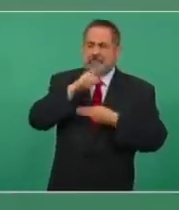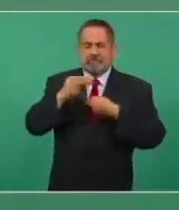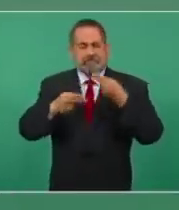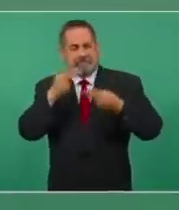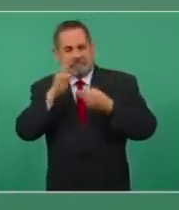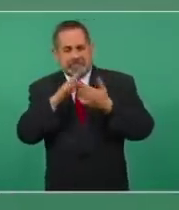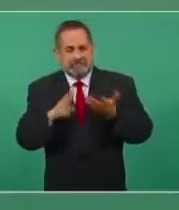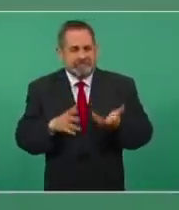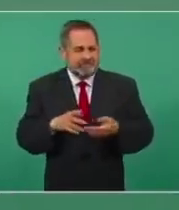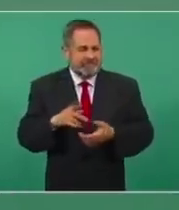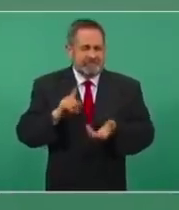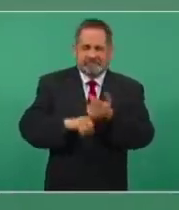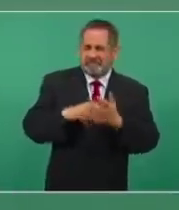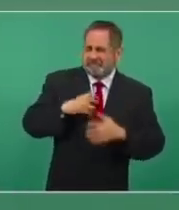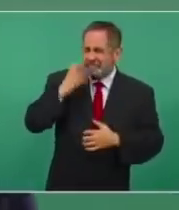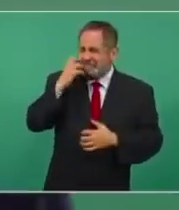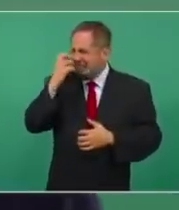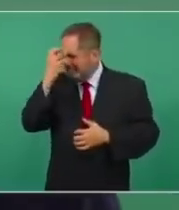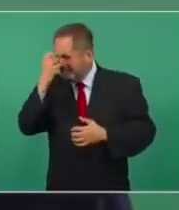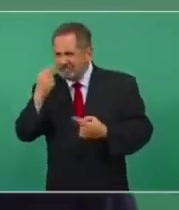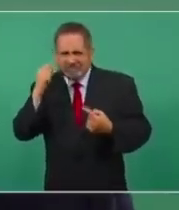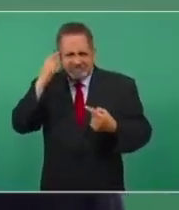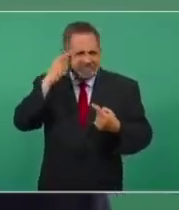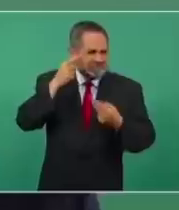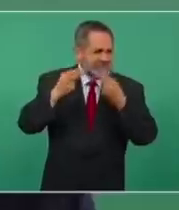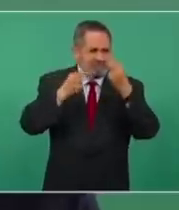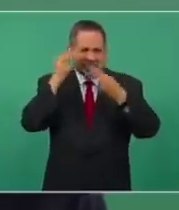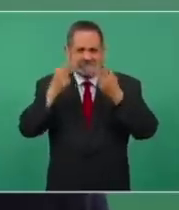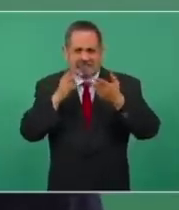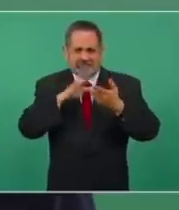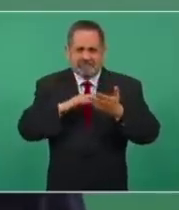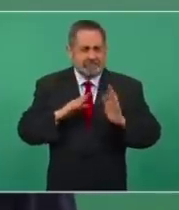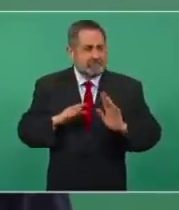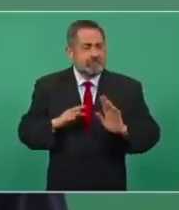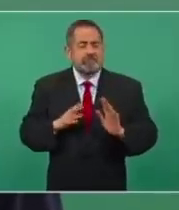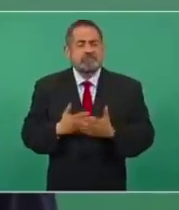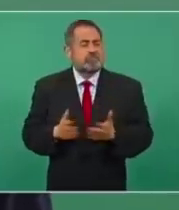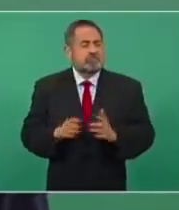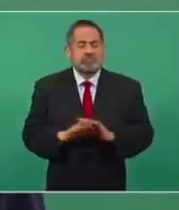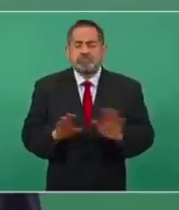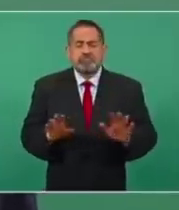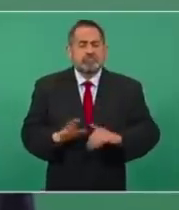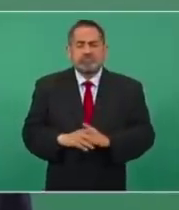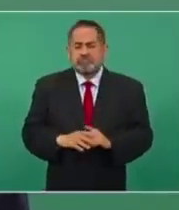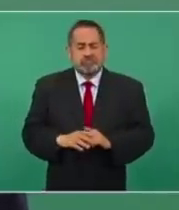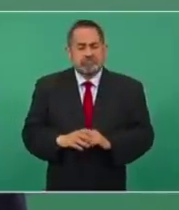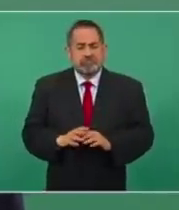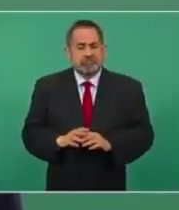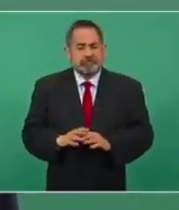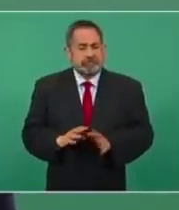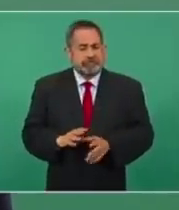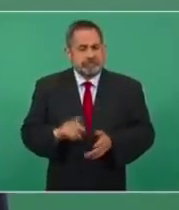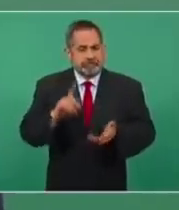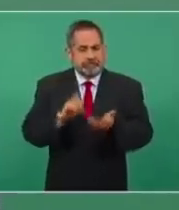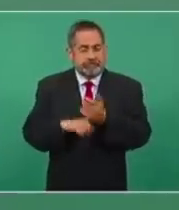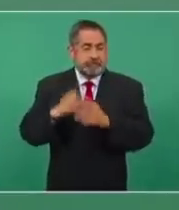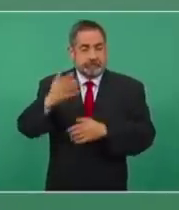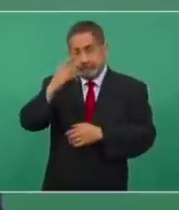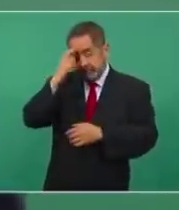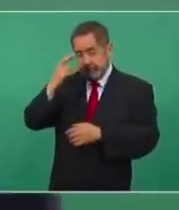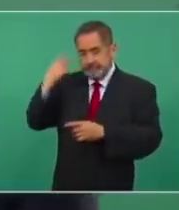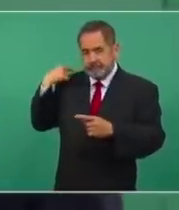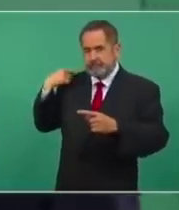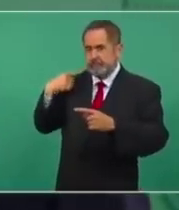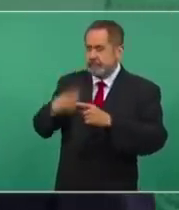Que la gente andaba enojada. Pues no. Y vaya que pasamos por una